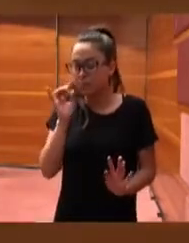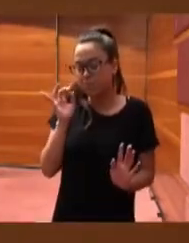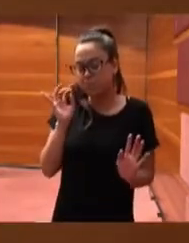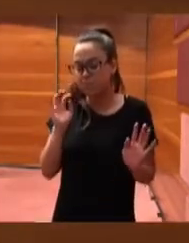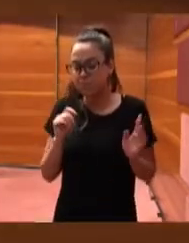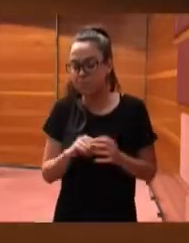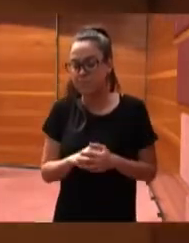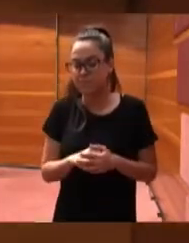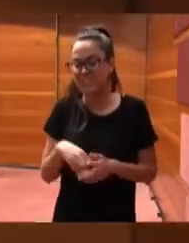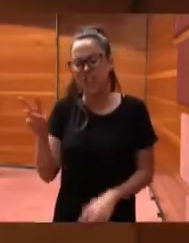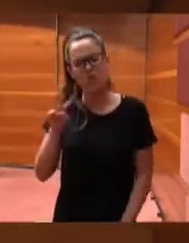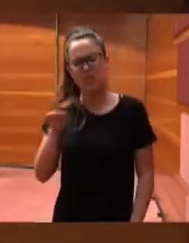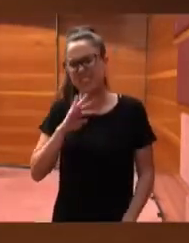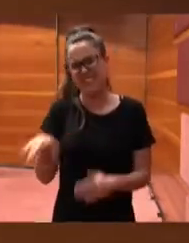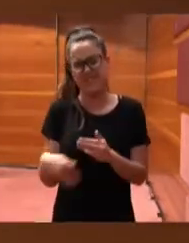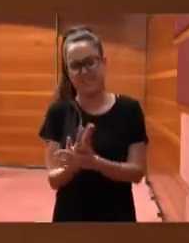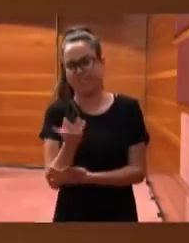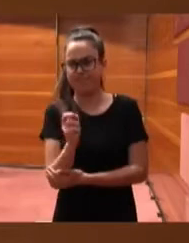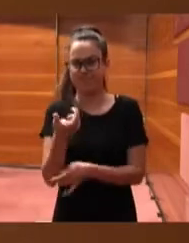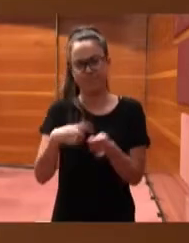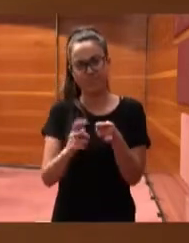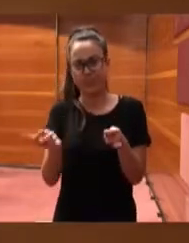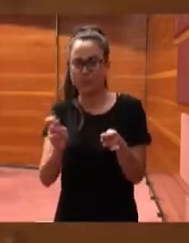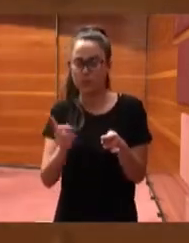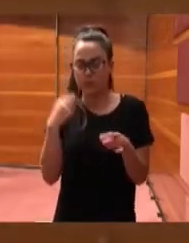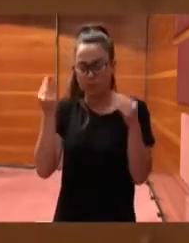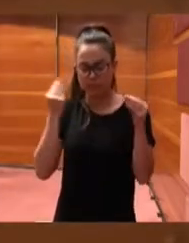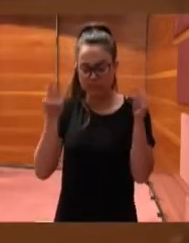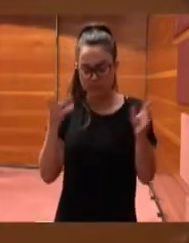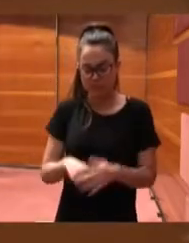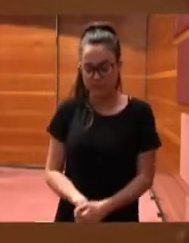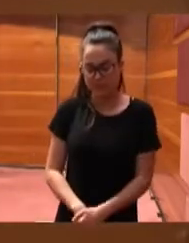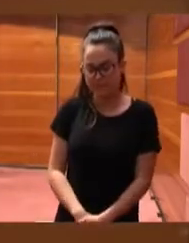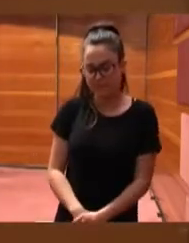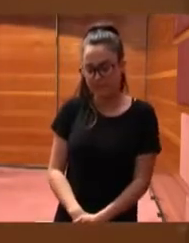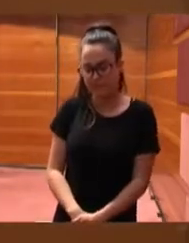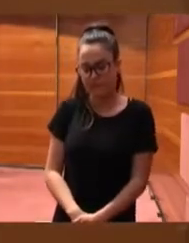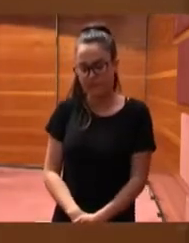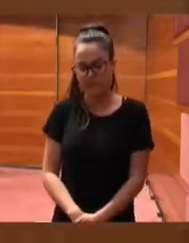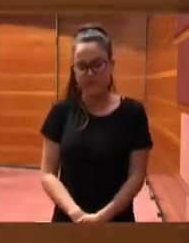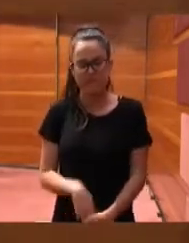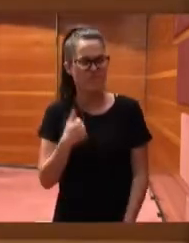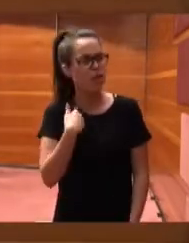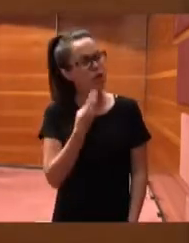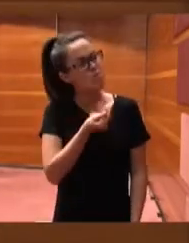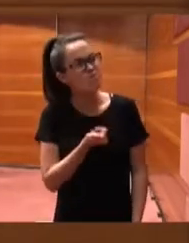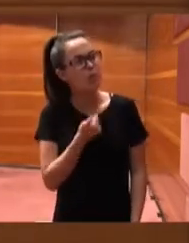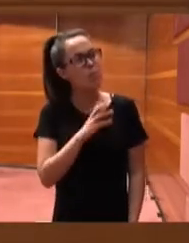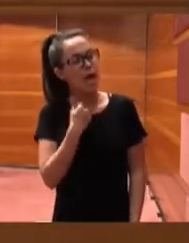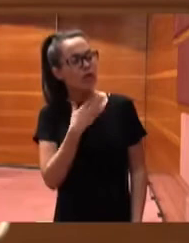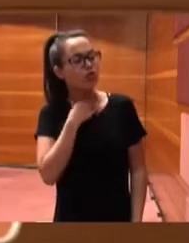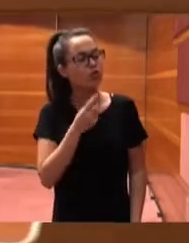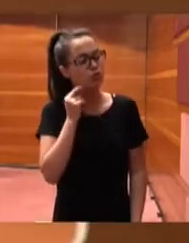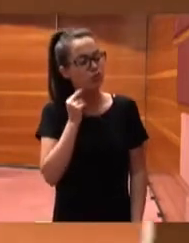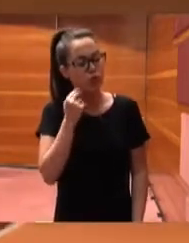whisky como que no, ¿no? Vale. A partir de ahí, te pregunto, Digo, no, es que yo soy más como de chocolates, ¿vale?